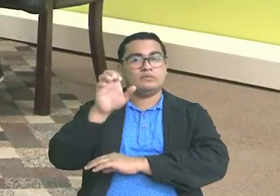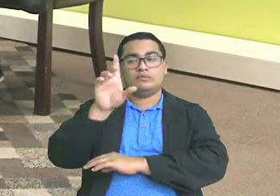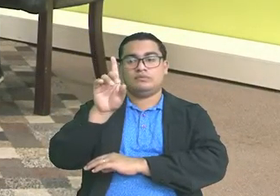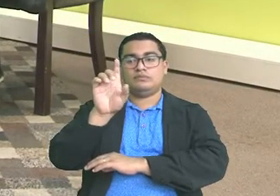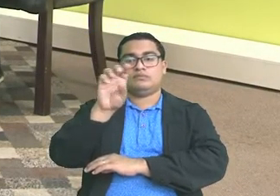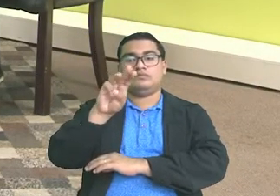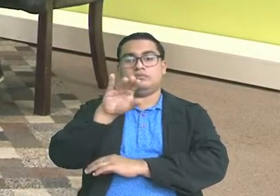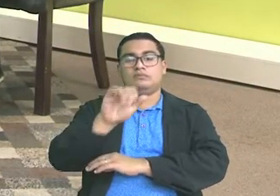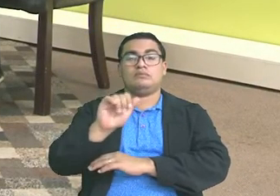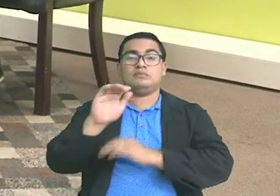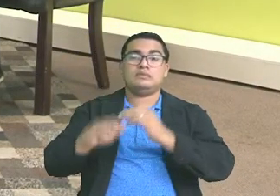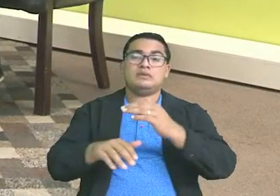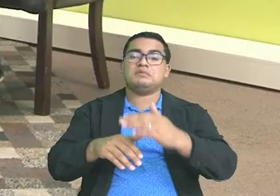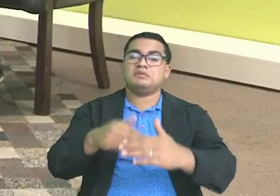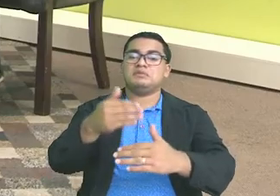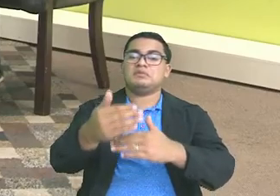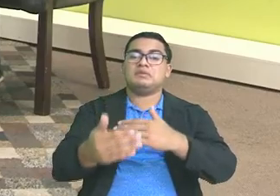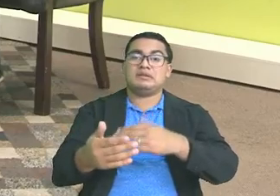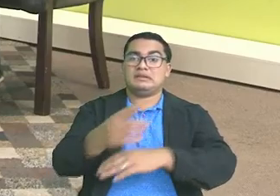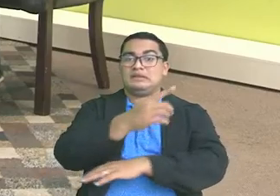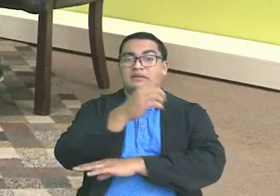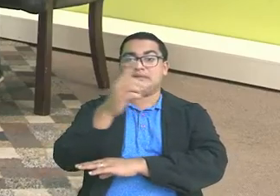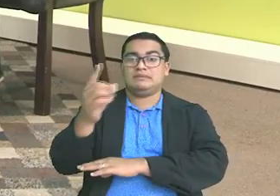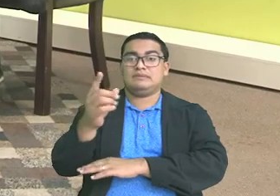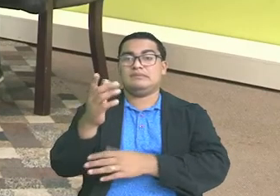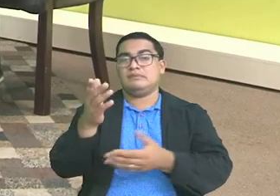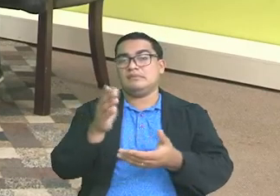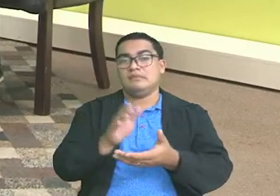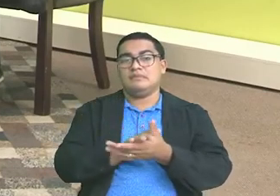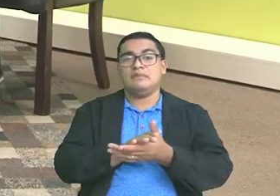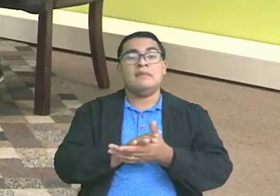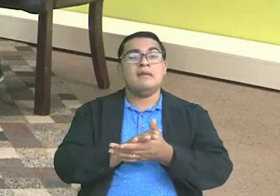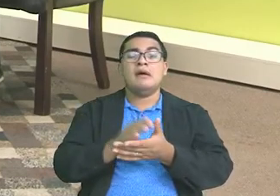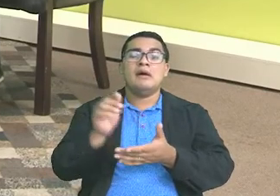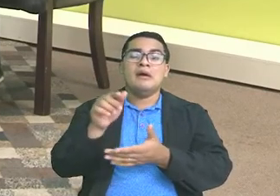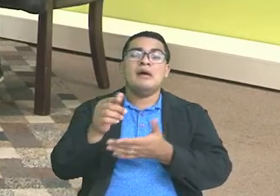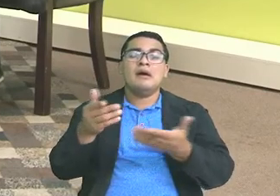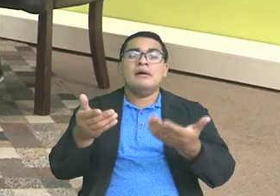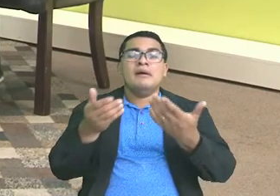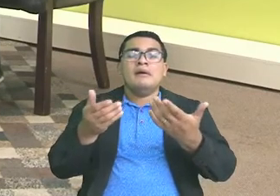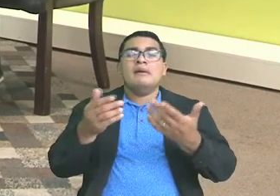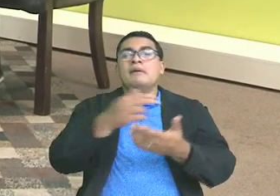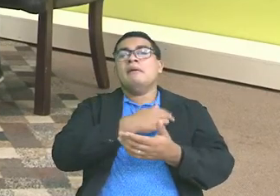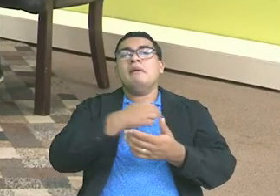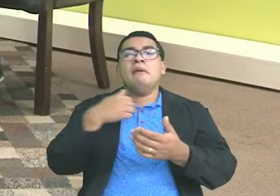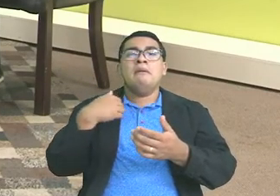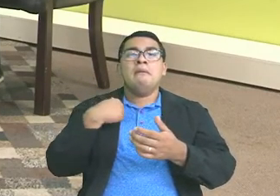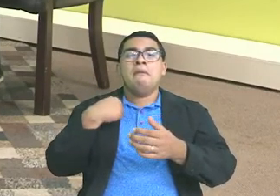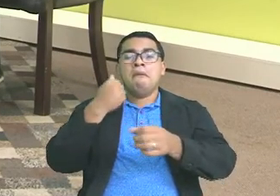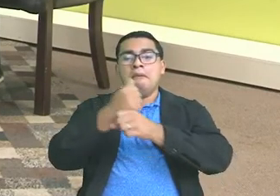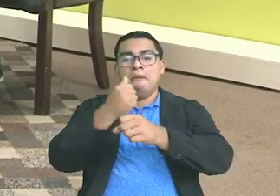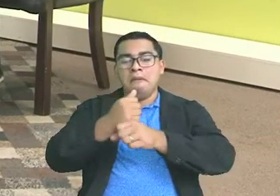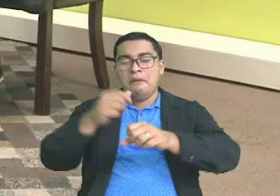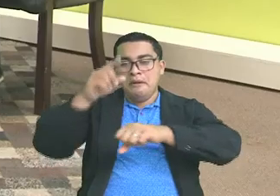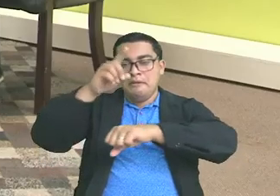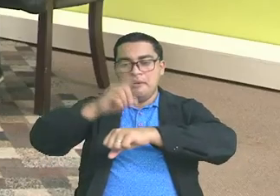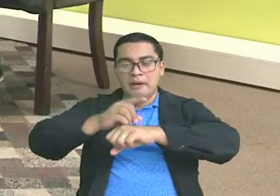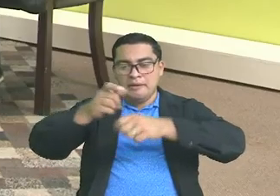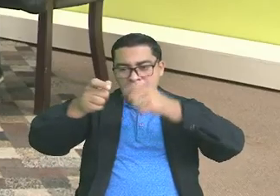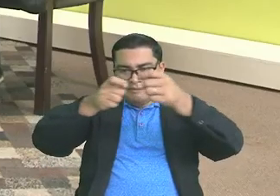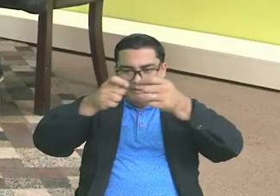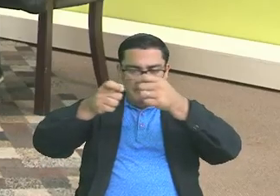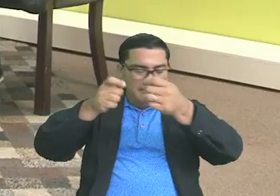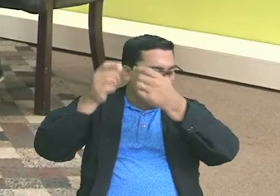viene a los días del inicio de los síntomas, y ahí tratamos de hacer manejo médico para disminuir el